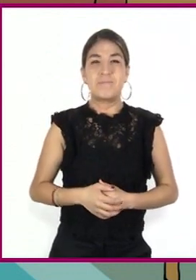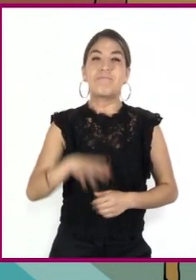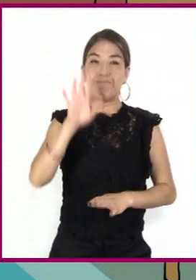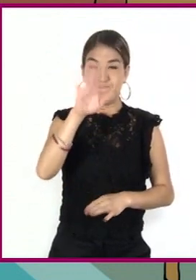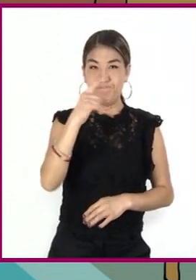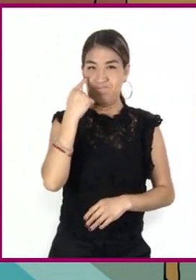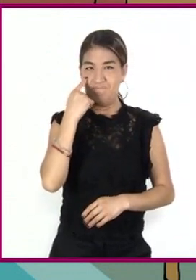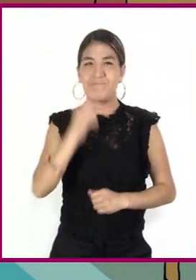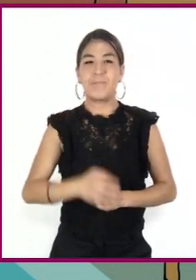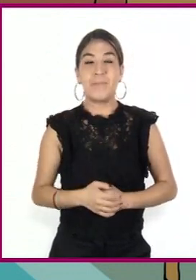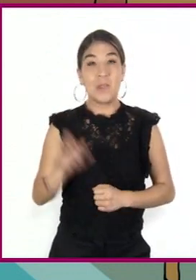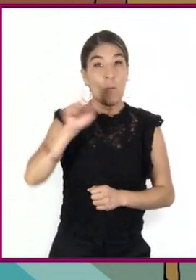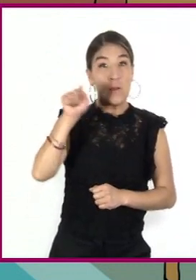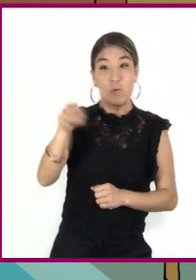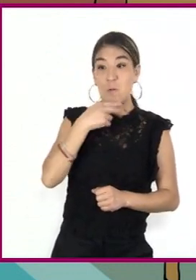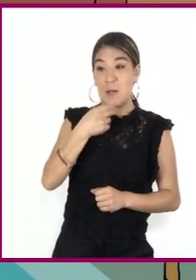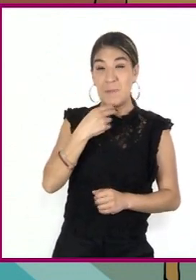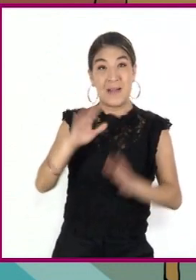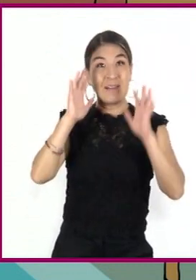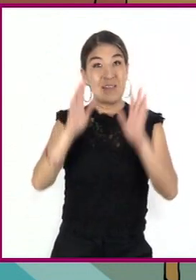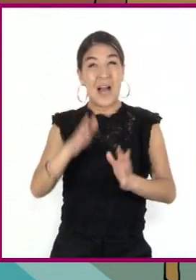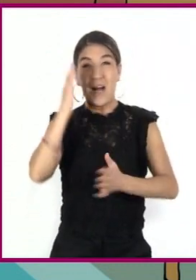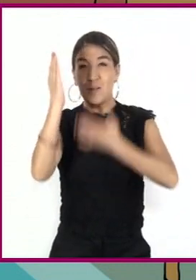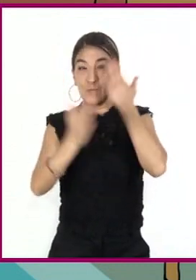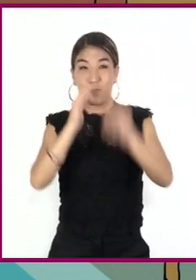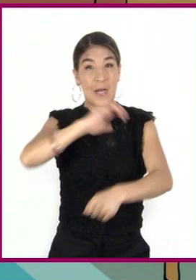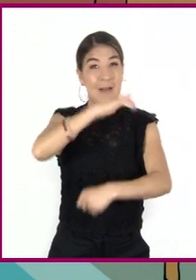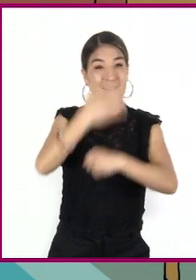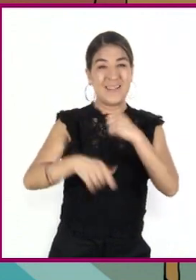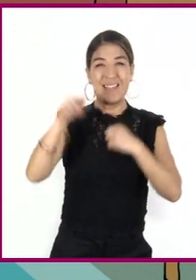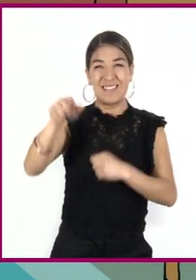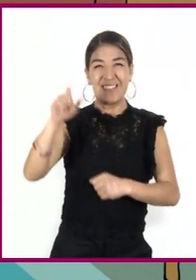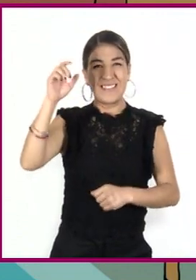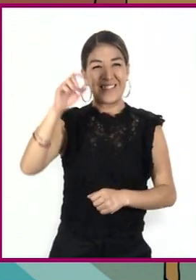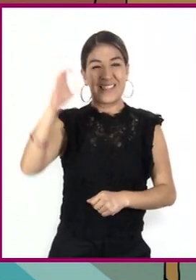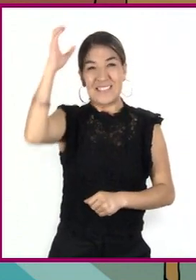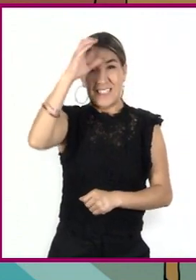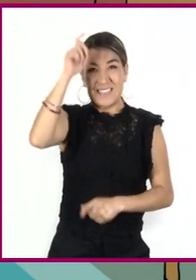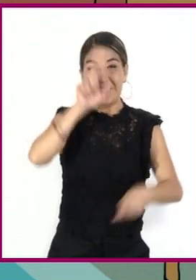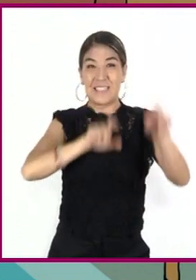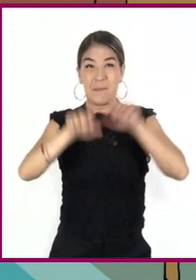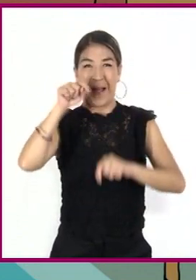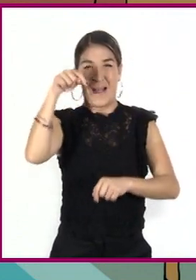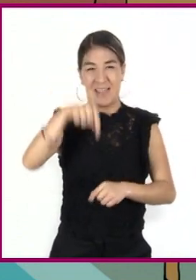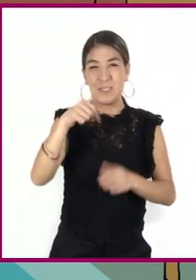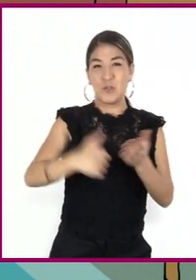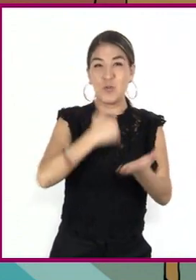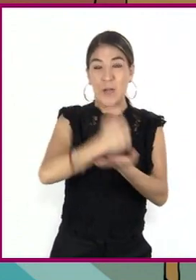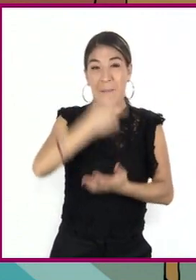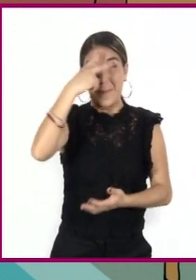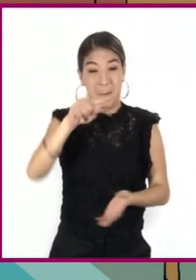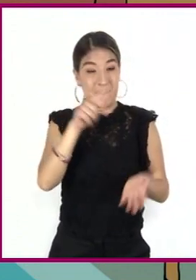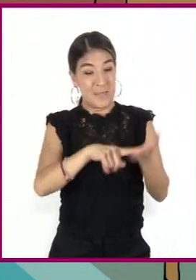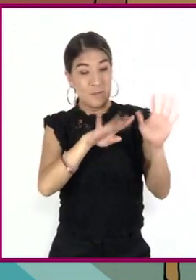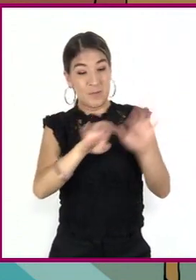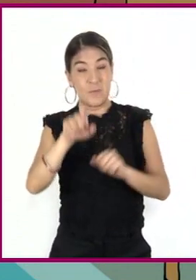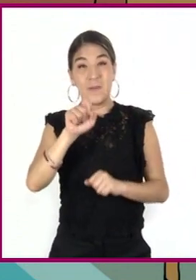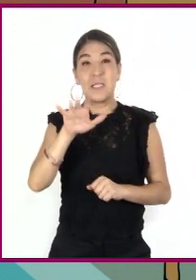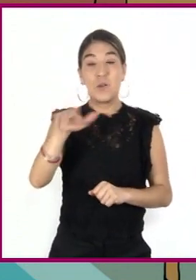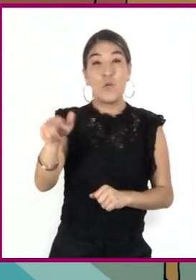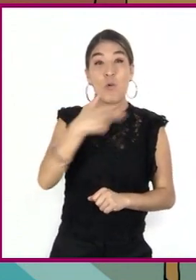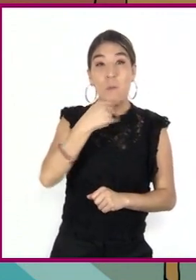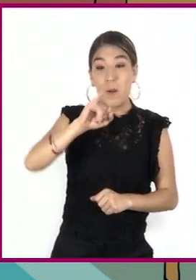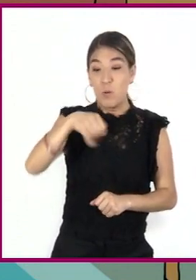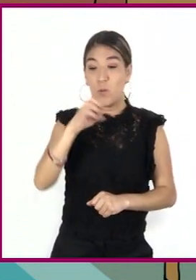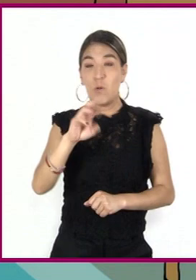fíjense, al concluir sus estudios en la Facultad de Ciencias Químicas en la Ciudad de México, en 1925, el Jorge Cuesta